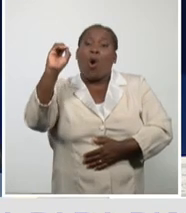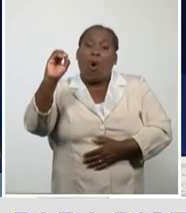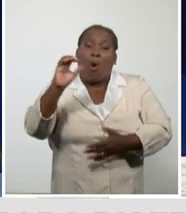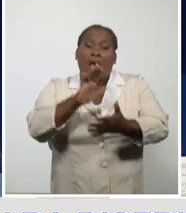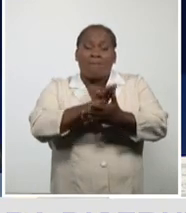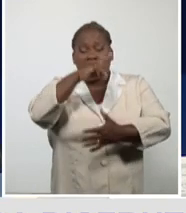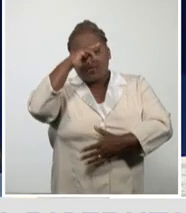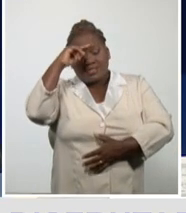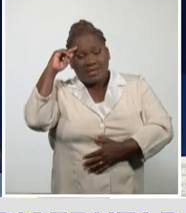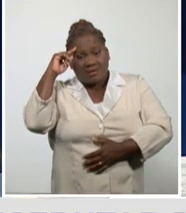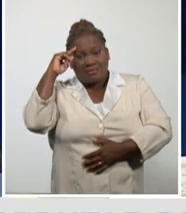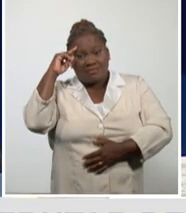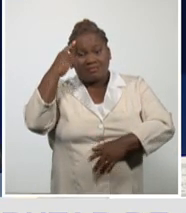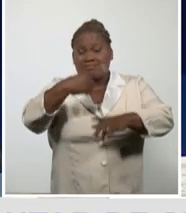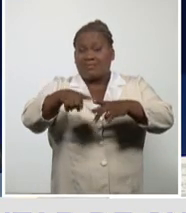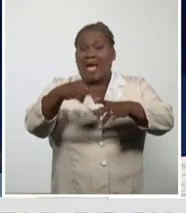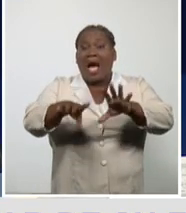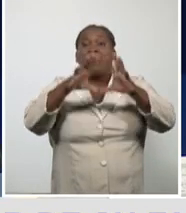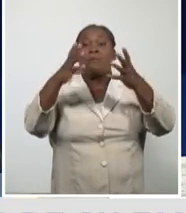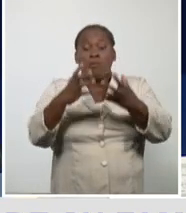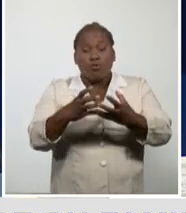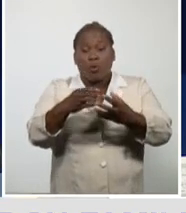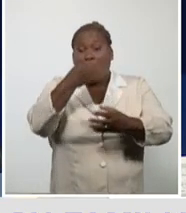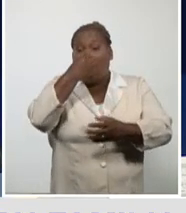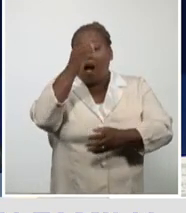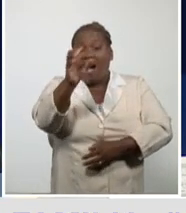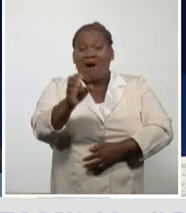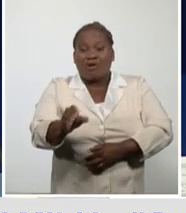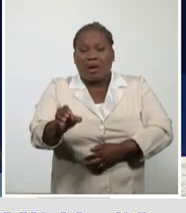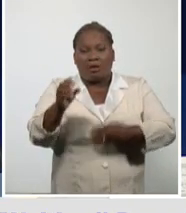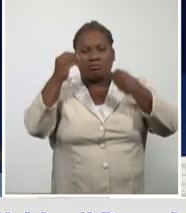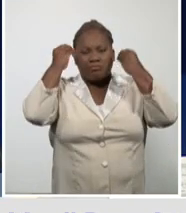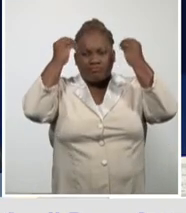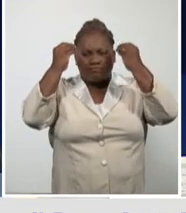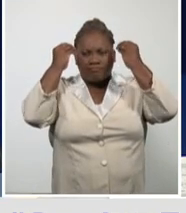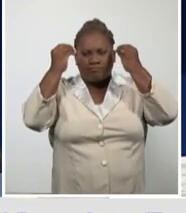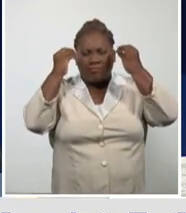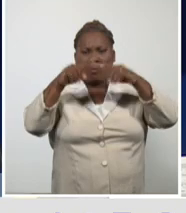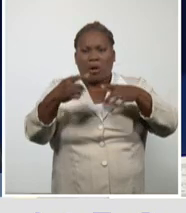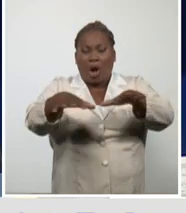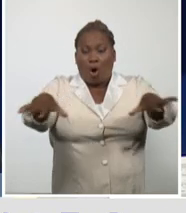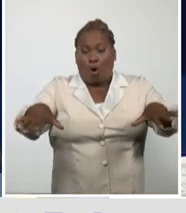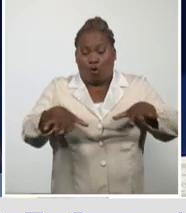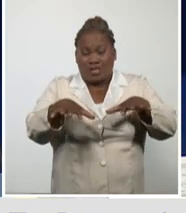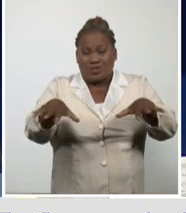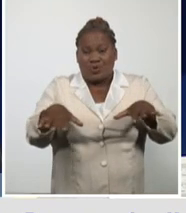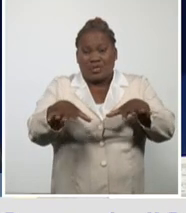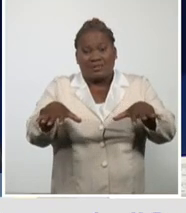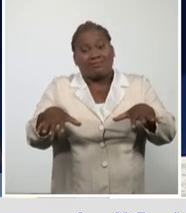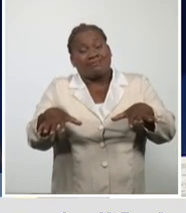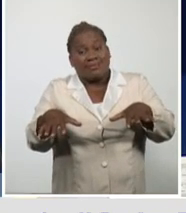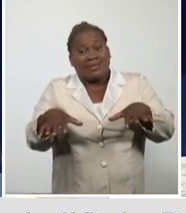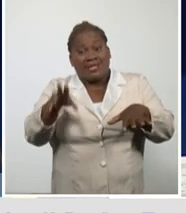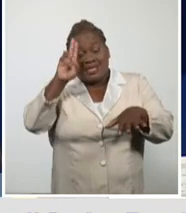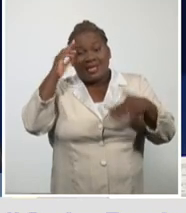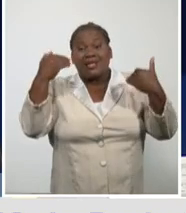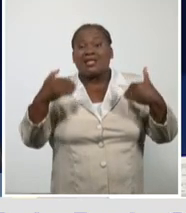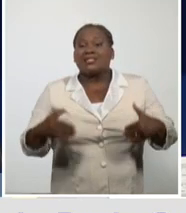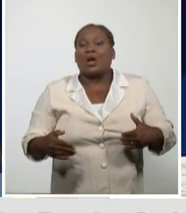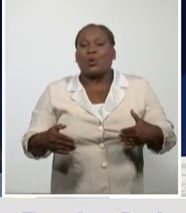y en general al mundo, porque en algunos casos las condiciones y los sistemas de salud no permiten enfrentar